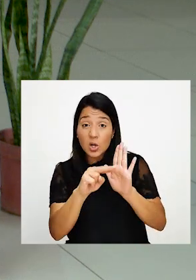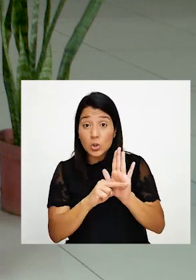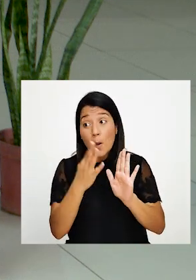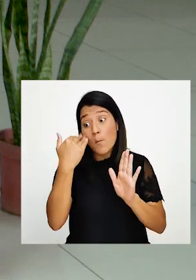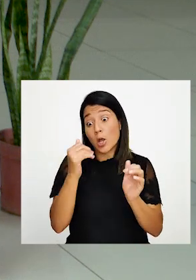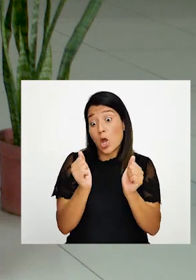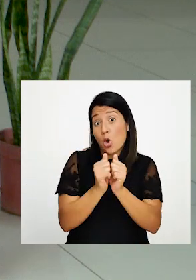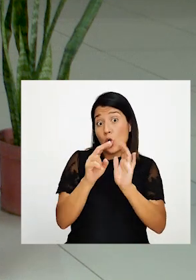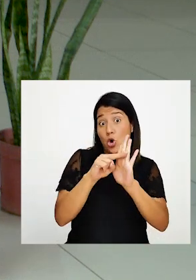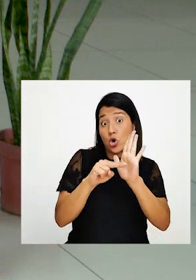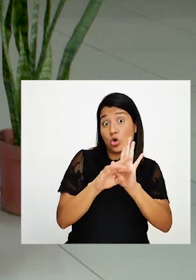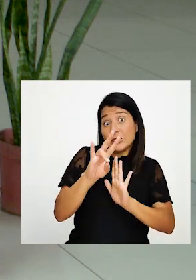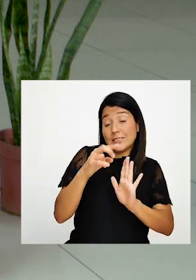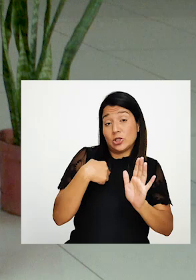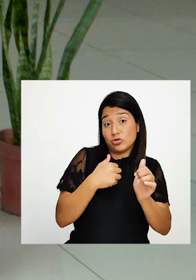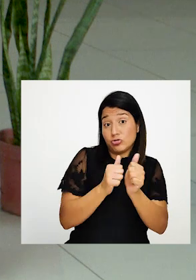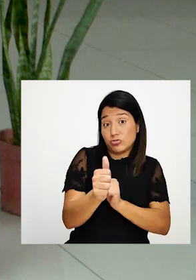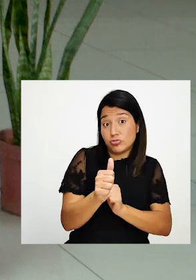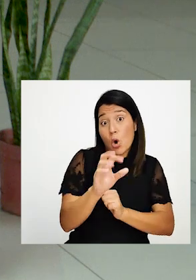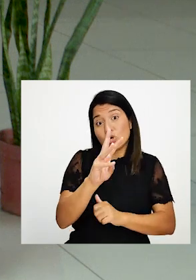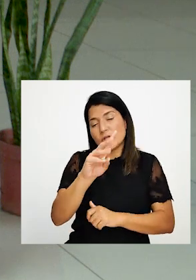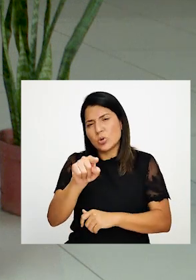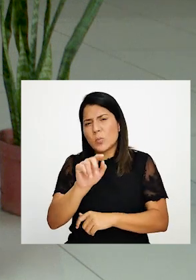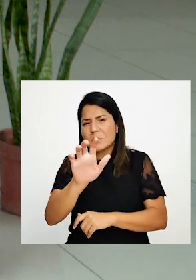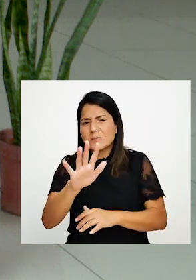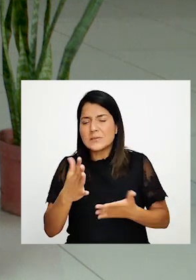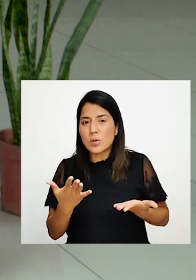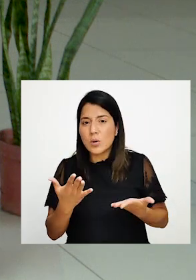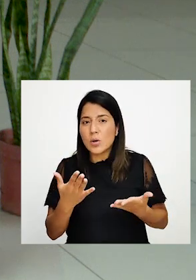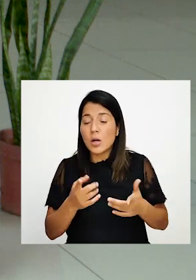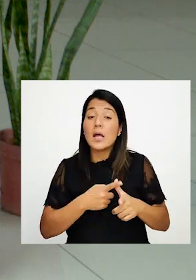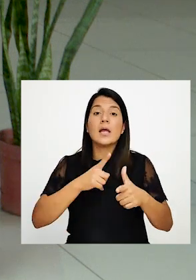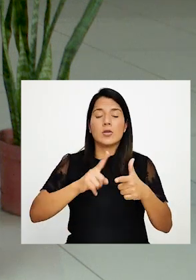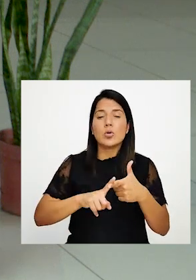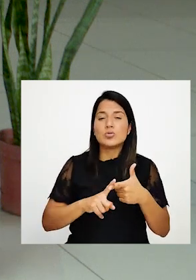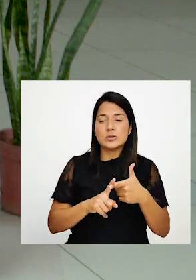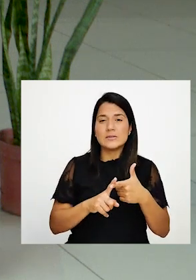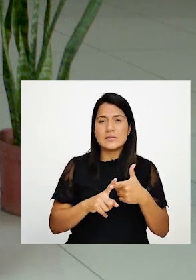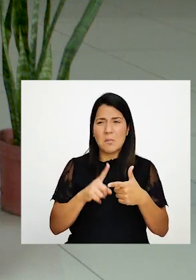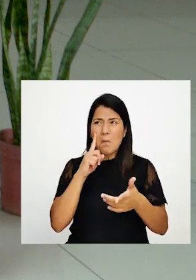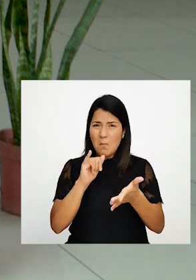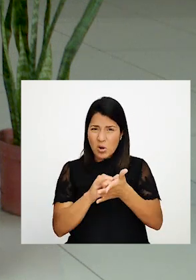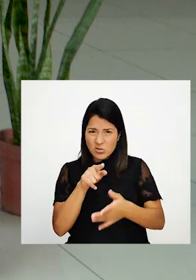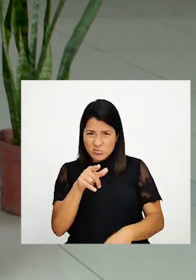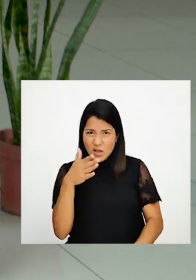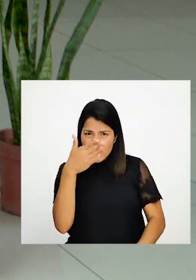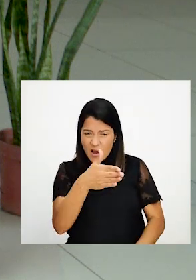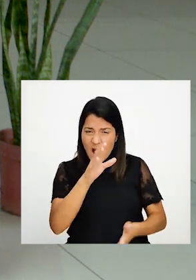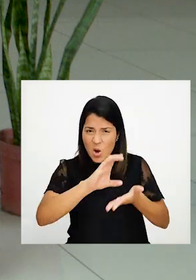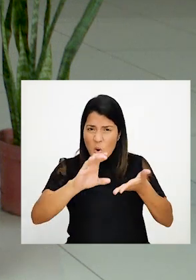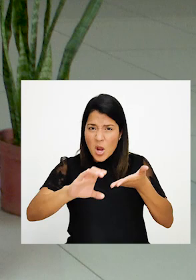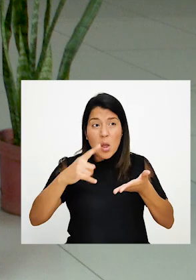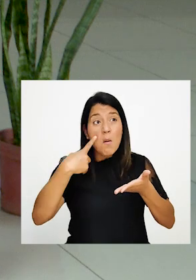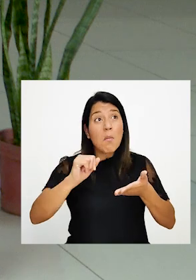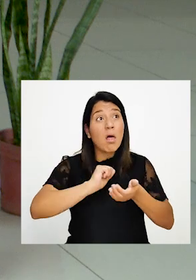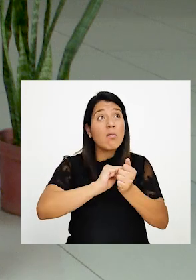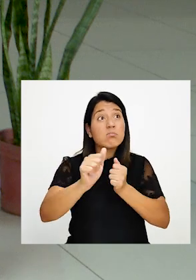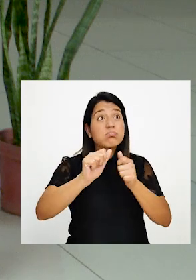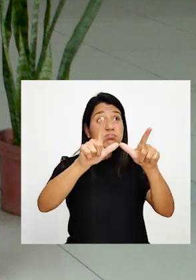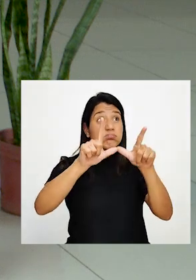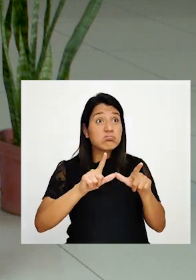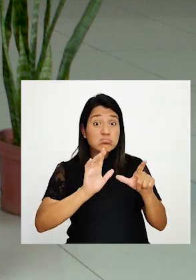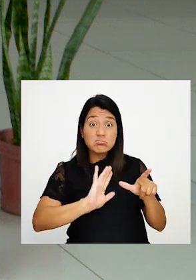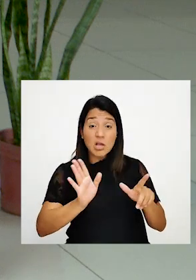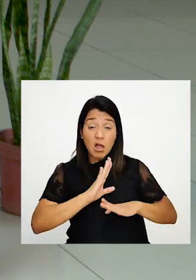7 paso, diversificada, 6.5. Pero entonces, con esa, o sea, para eso voy al colegio, para tener un cartón.